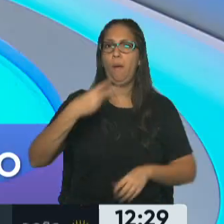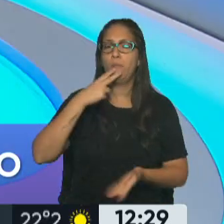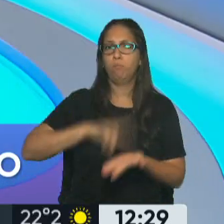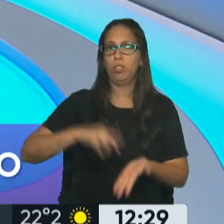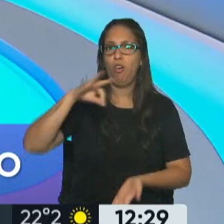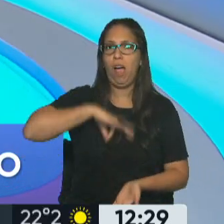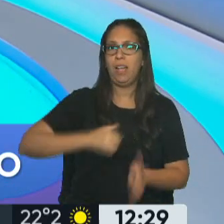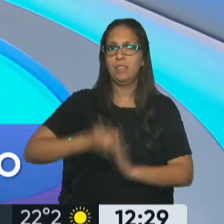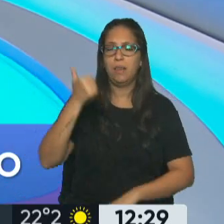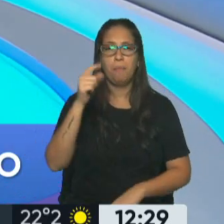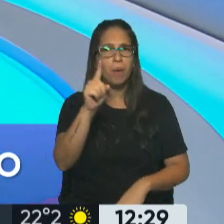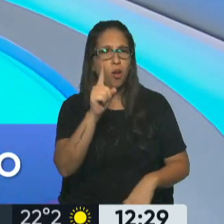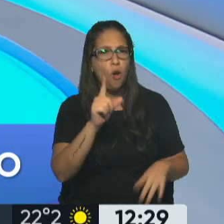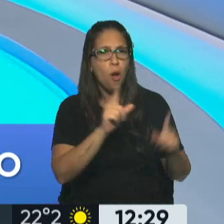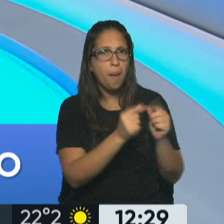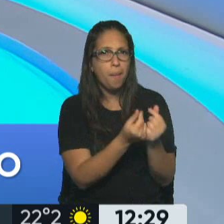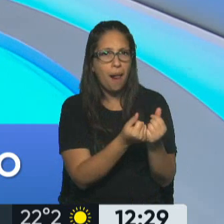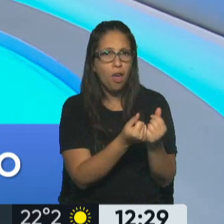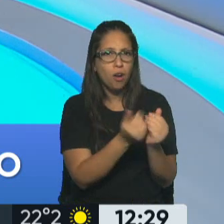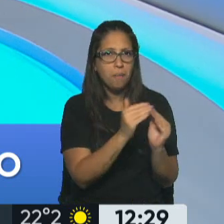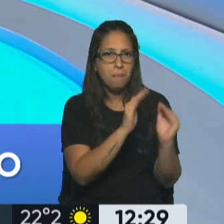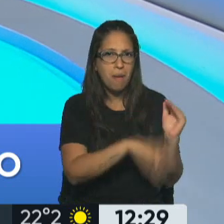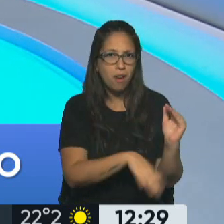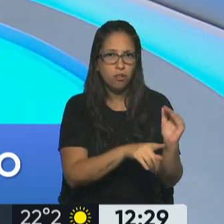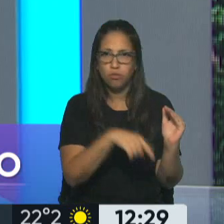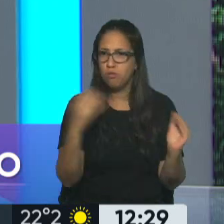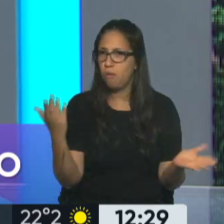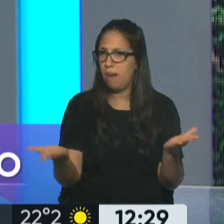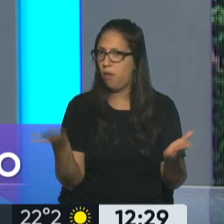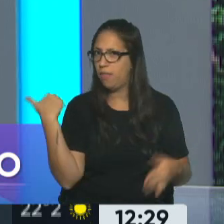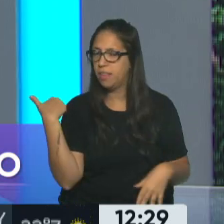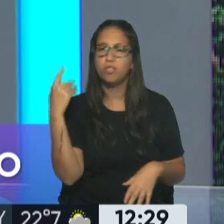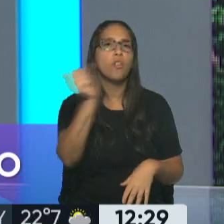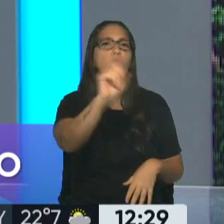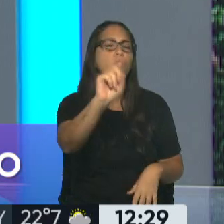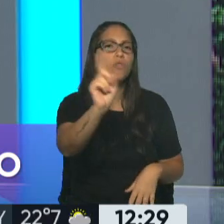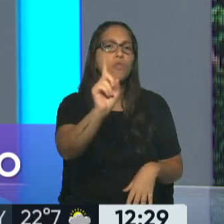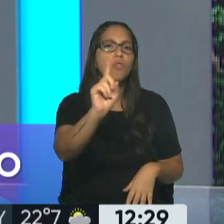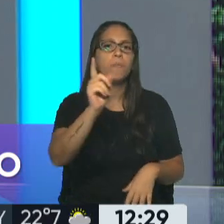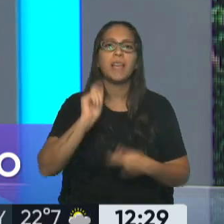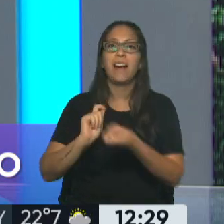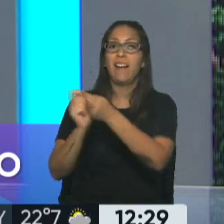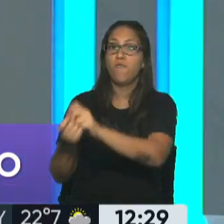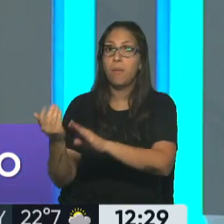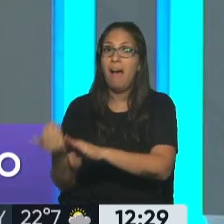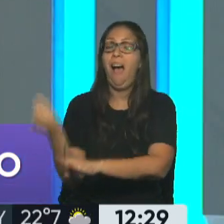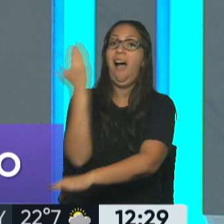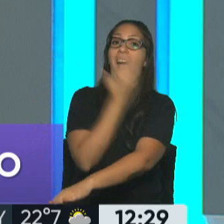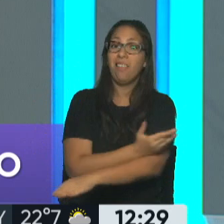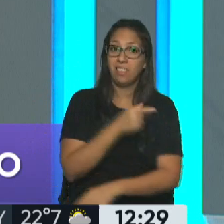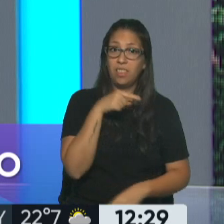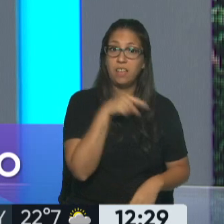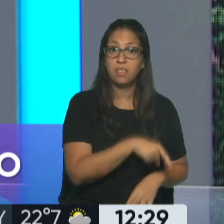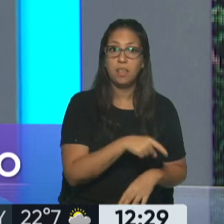Tal cual. Pero el monto es aún menor al que era antes. No, el que era antes de la reforma Claro. Es